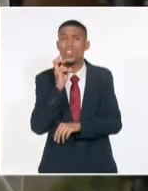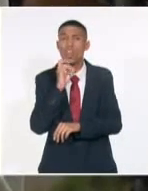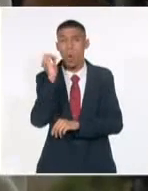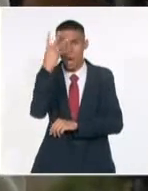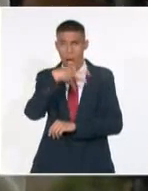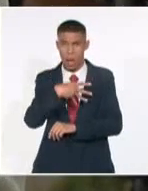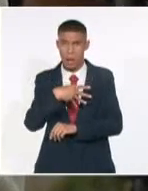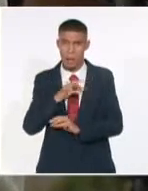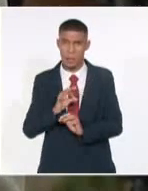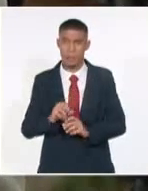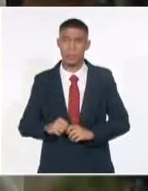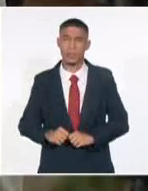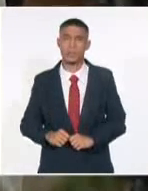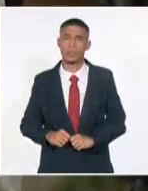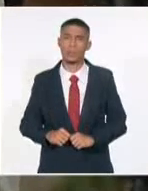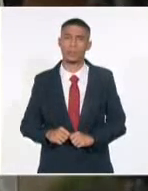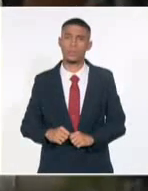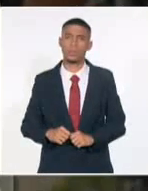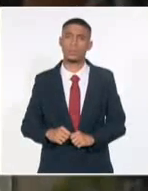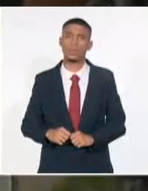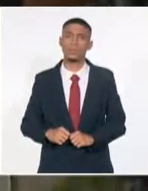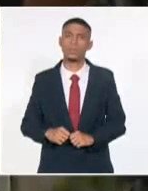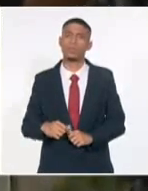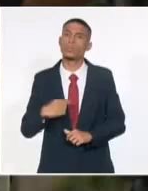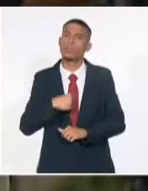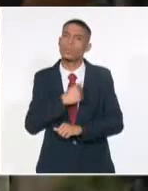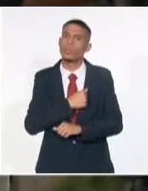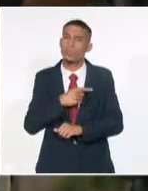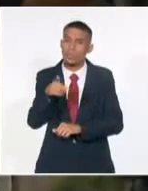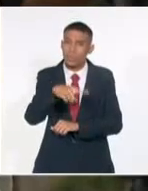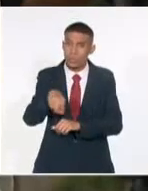solo, y a todos los medios árabes.